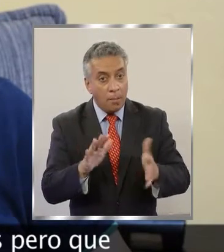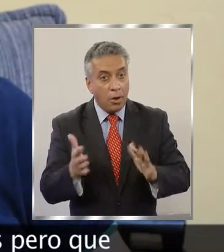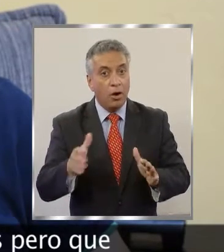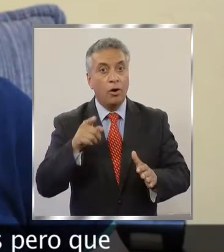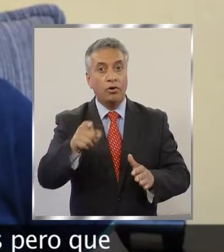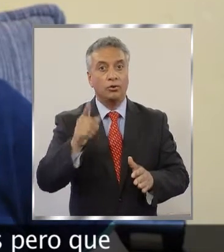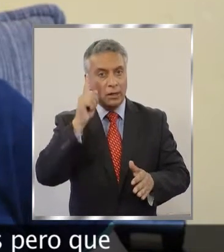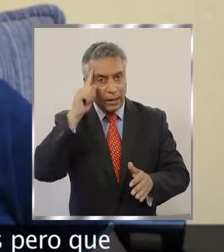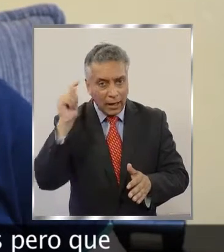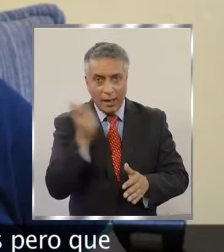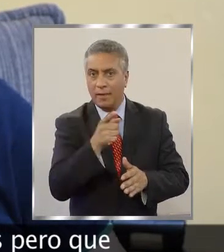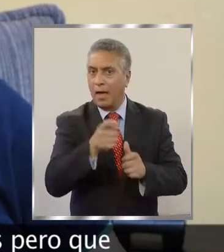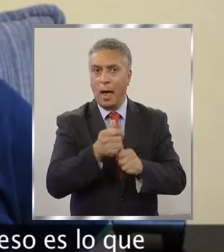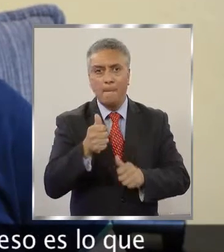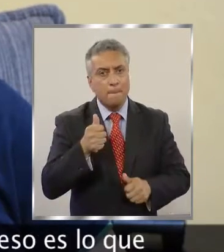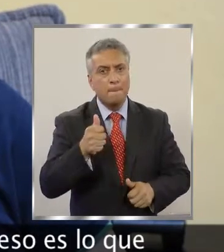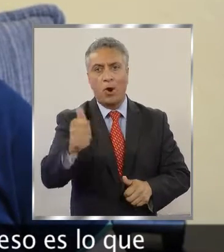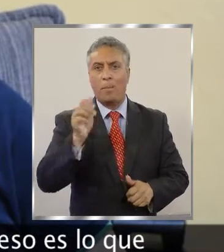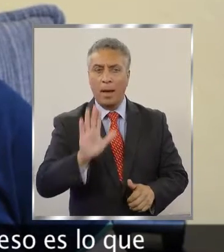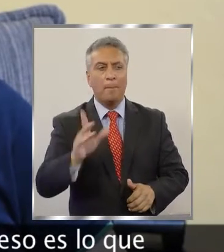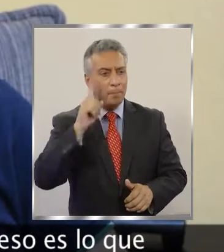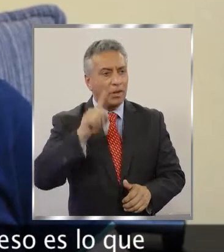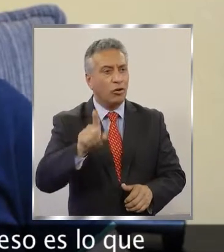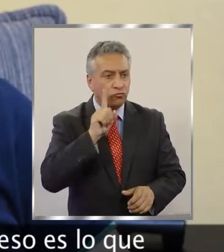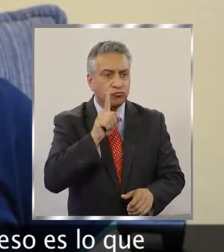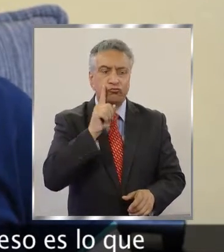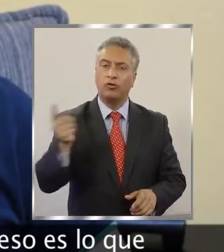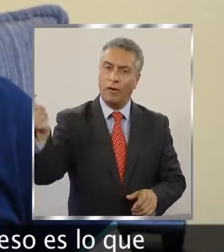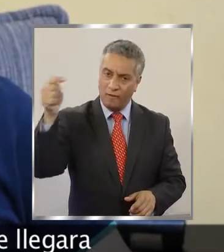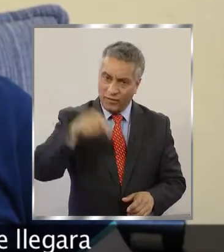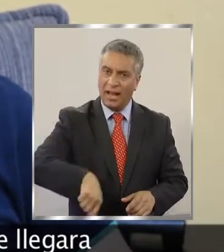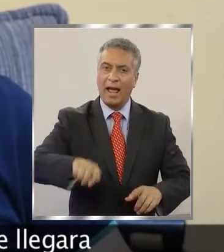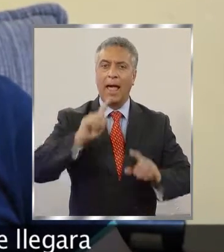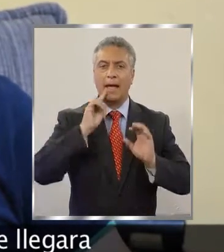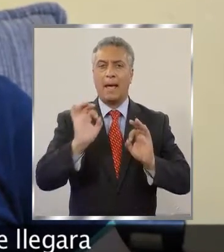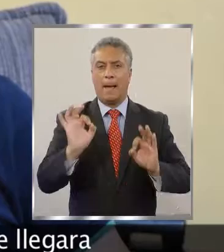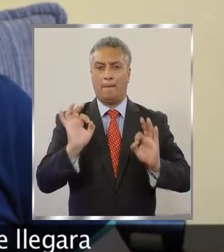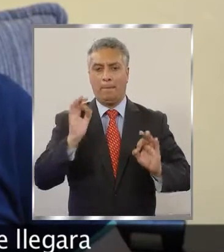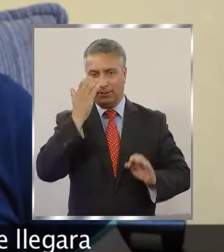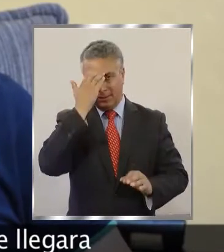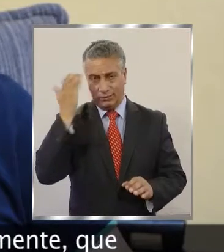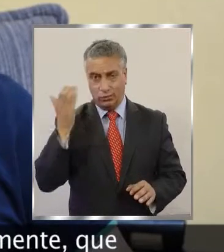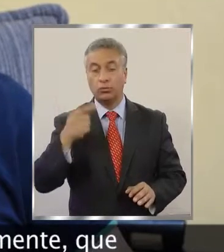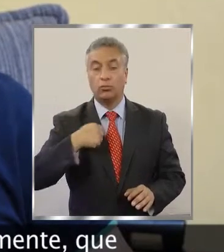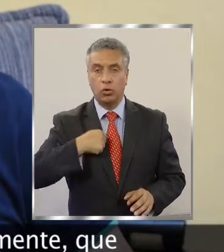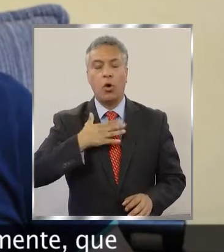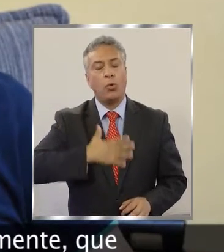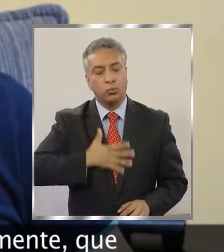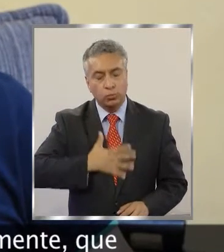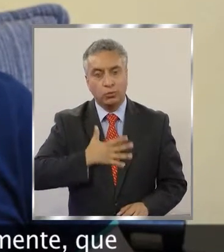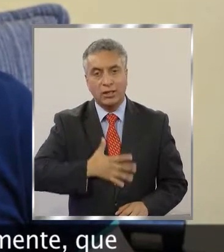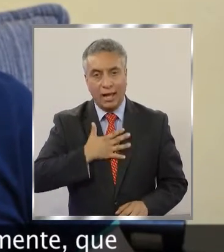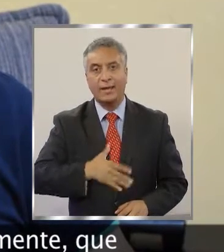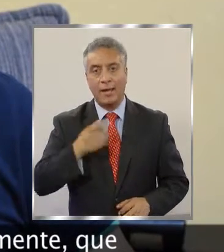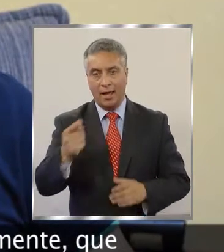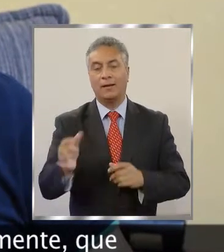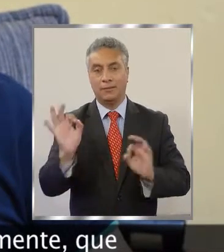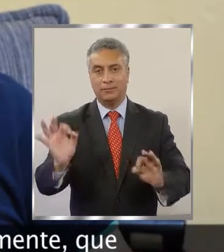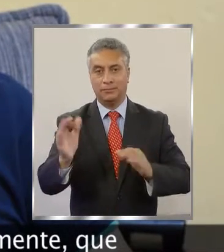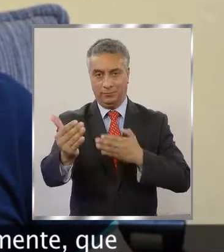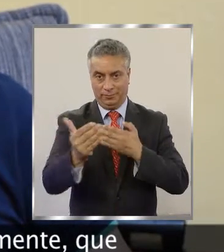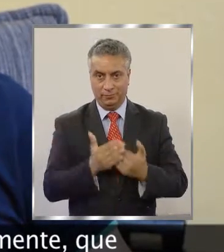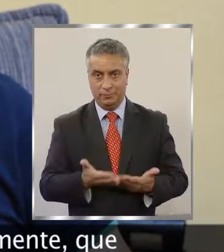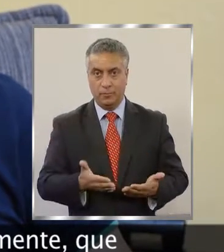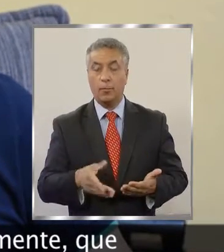iniciativas propias, pero que tengan una especialización. Y eso es lo que a nosotros nos gustaría que llegara a hacer. Y para